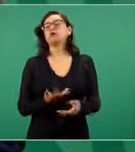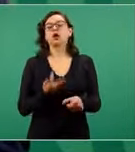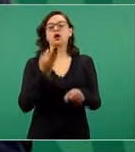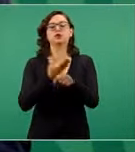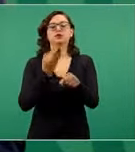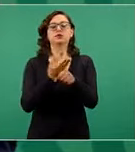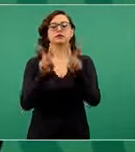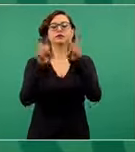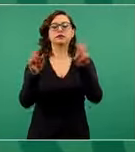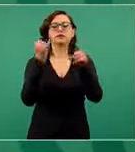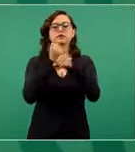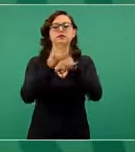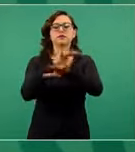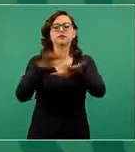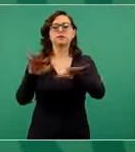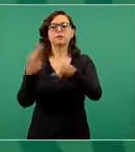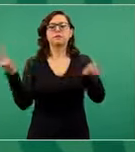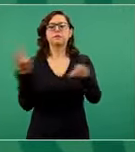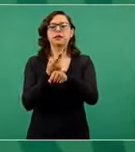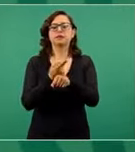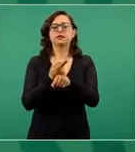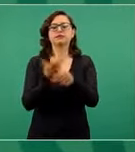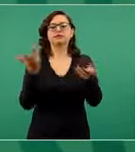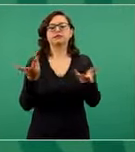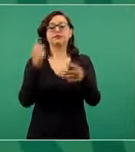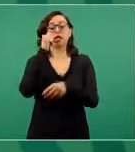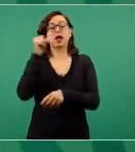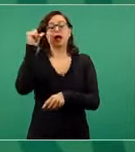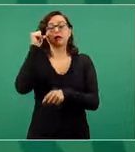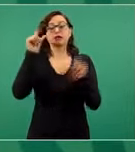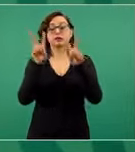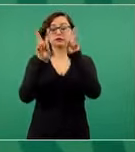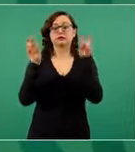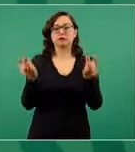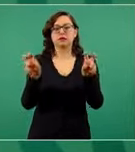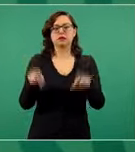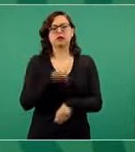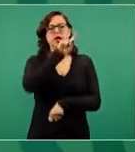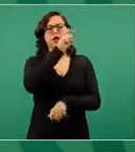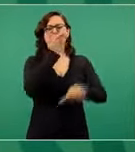financiamiento de la Embajada de Estados Unidos a